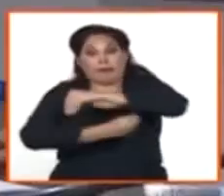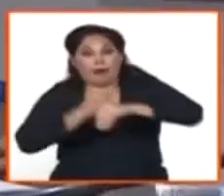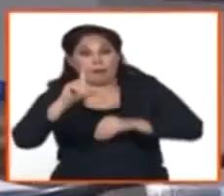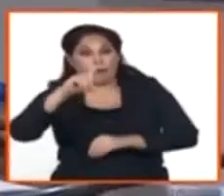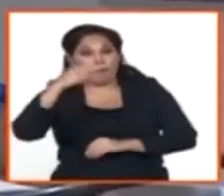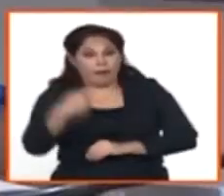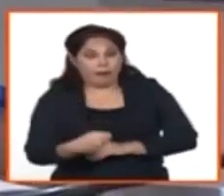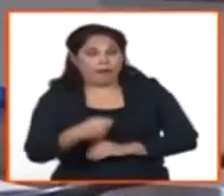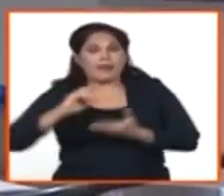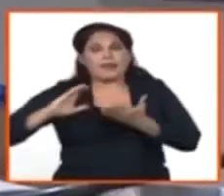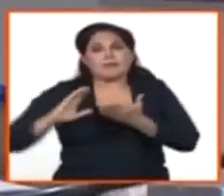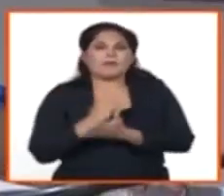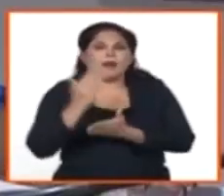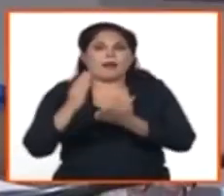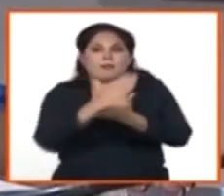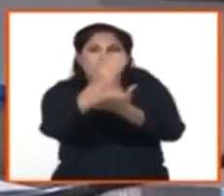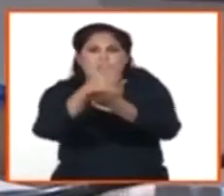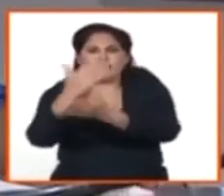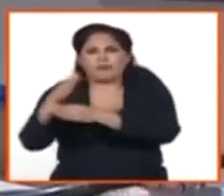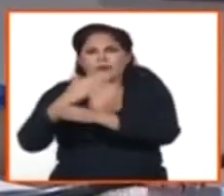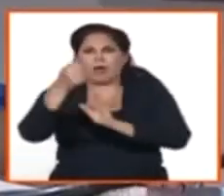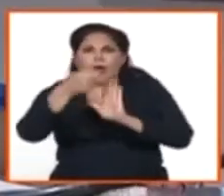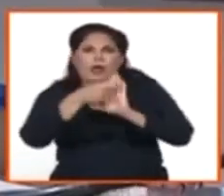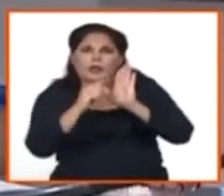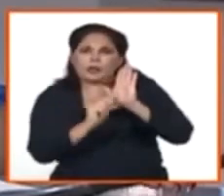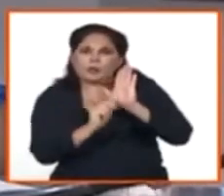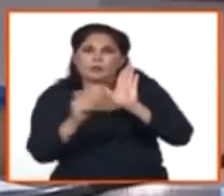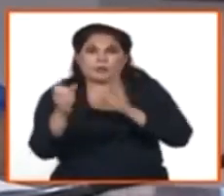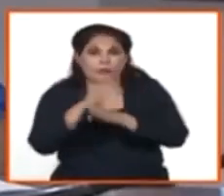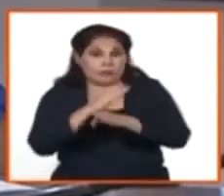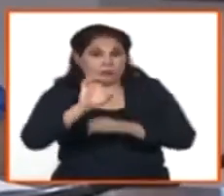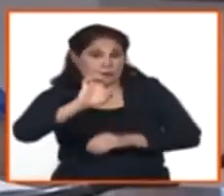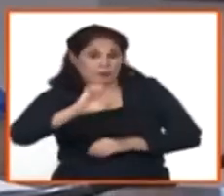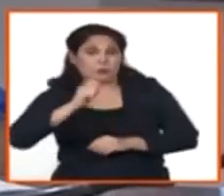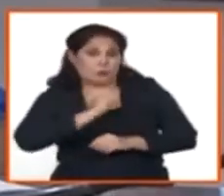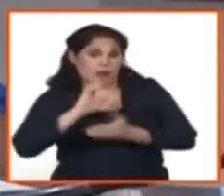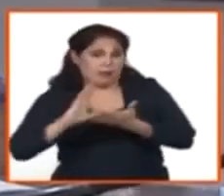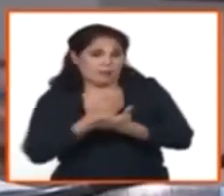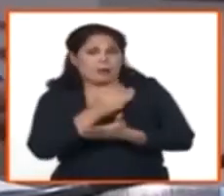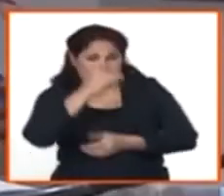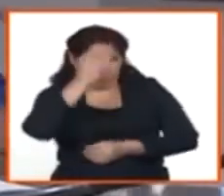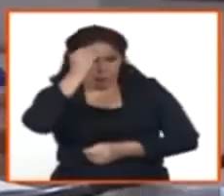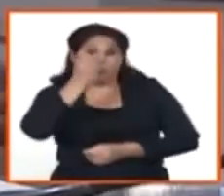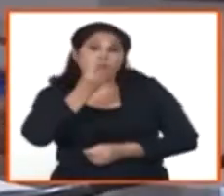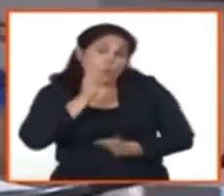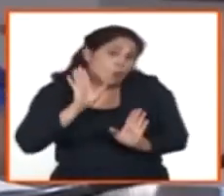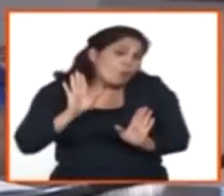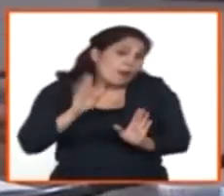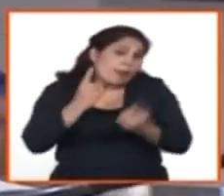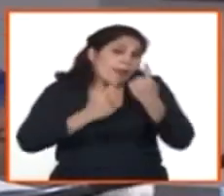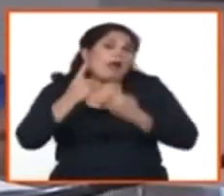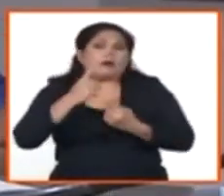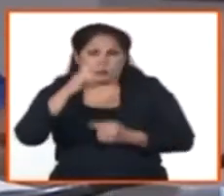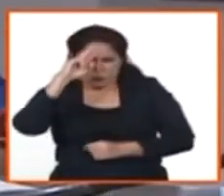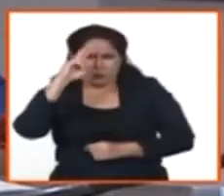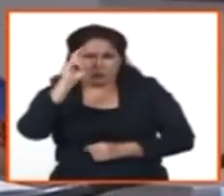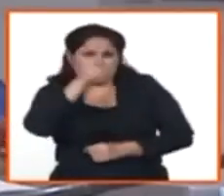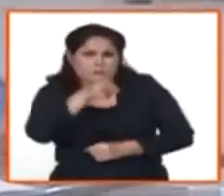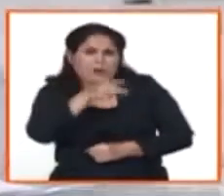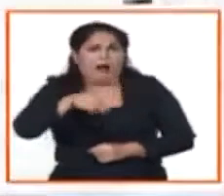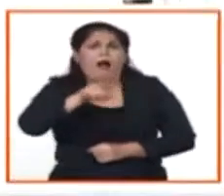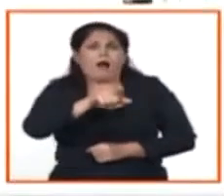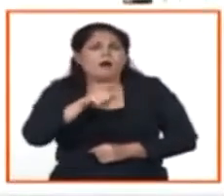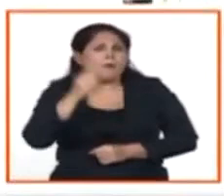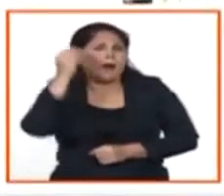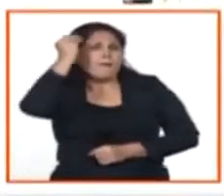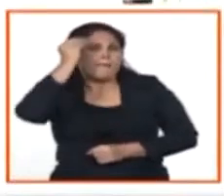una eliminación o una adición a algún artículo, a algún capítulo de la ley. Y esta convocatoria se